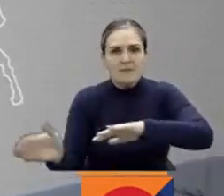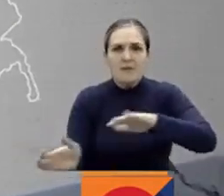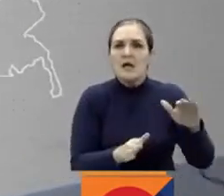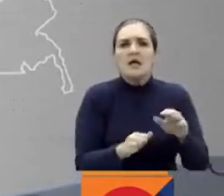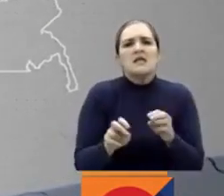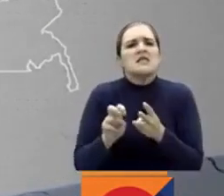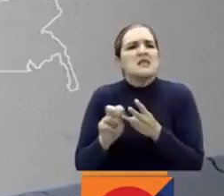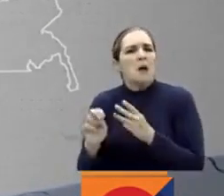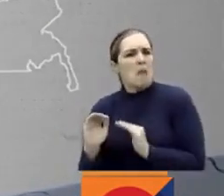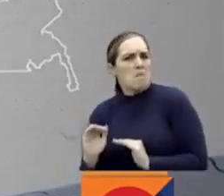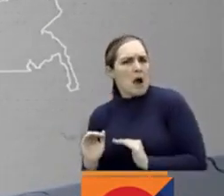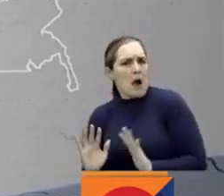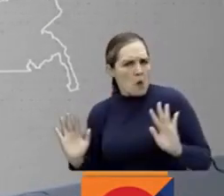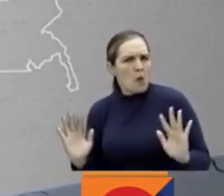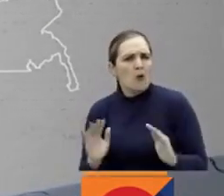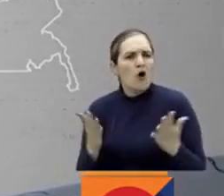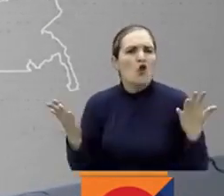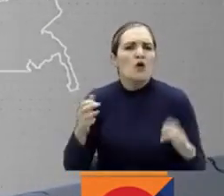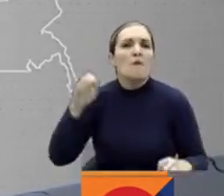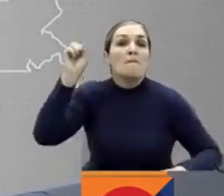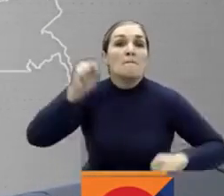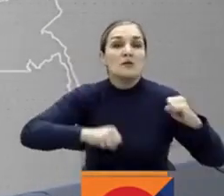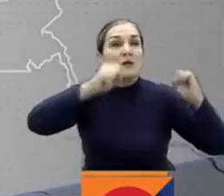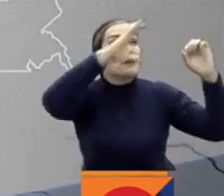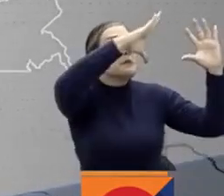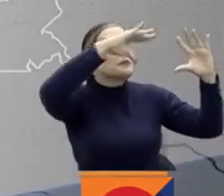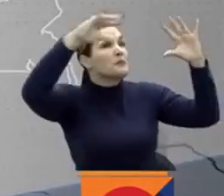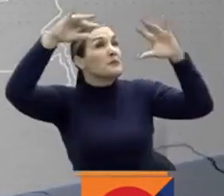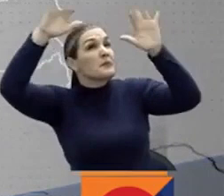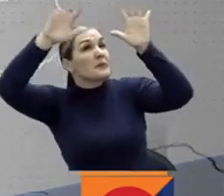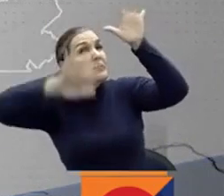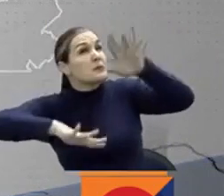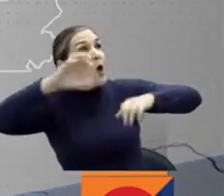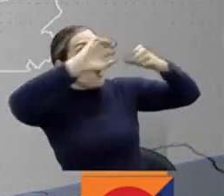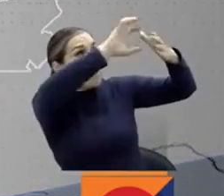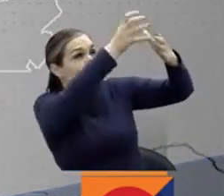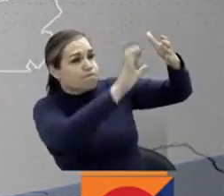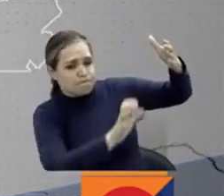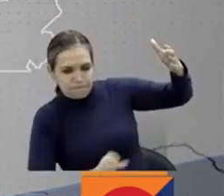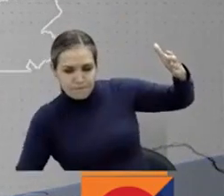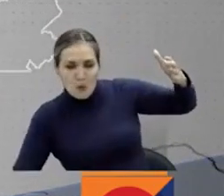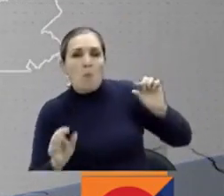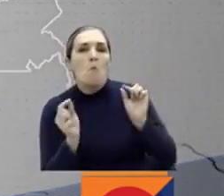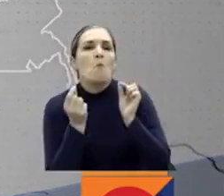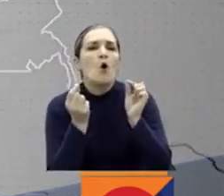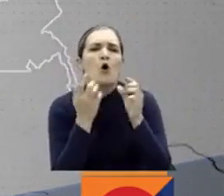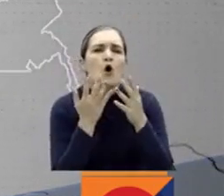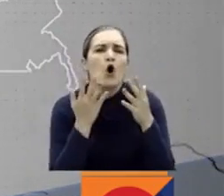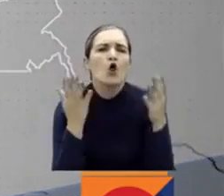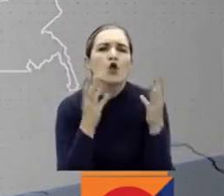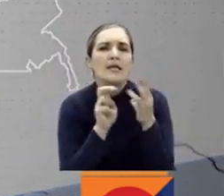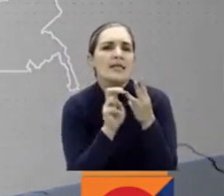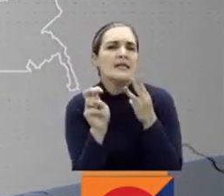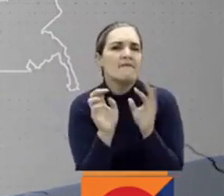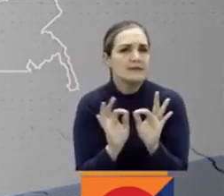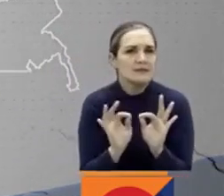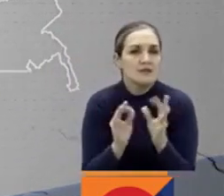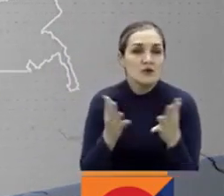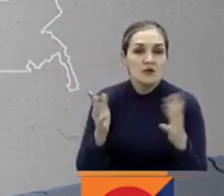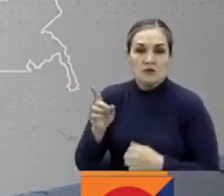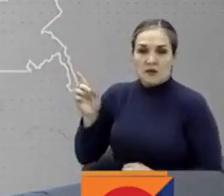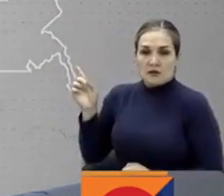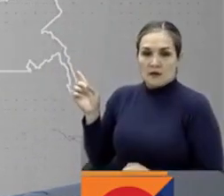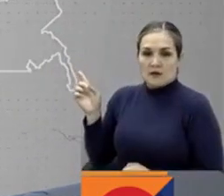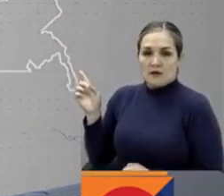se determina por el posible escenario de la caída de ceniza y fragmentos de lava, pero en menor proporción en varias zonas rurales y urbanas